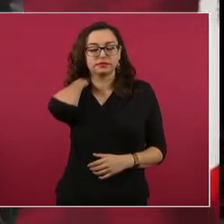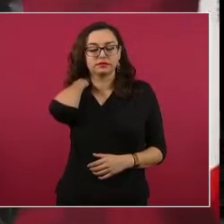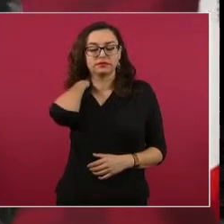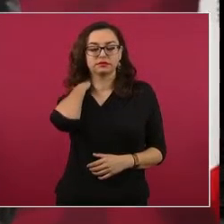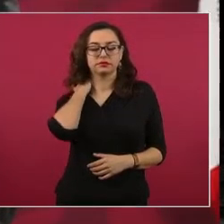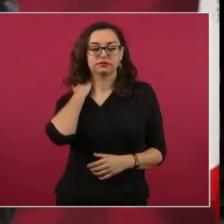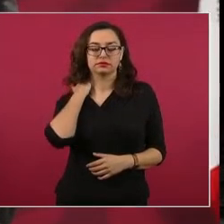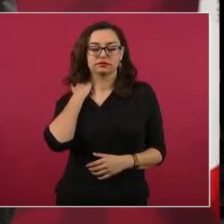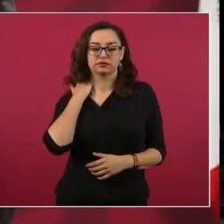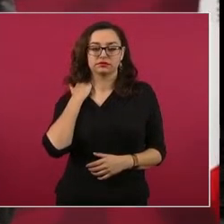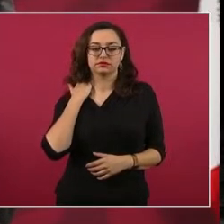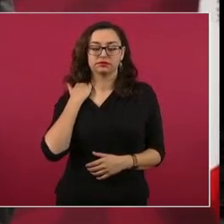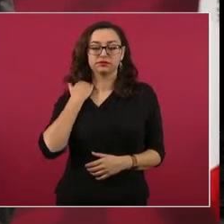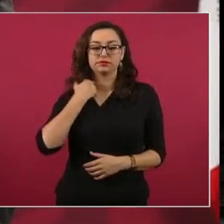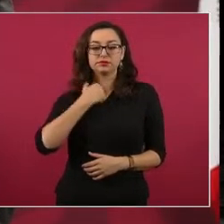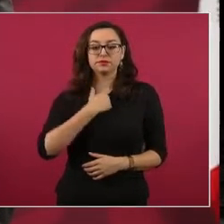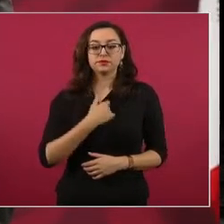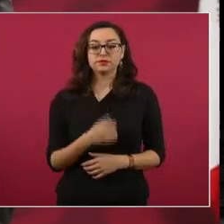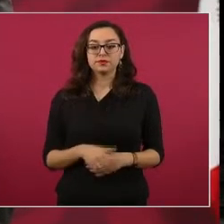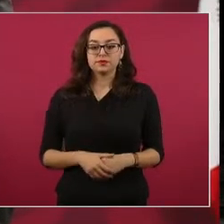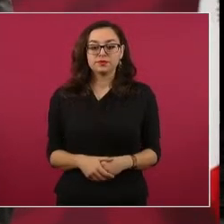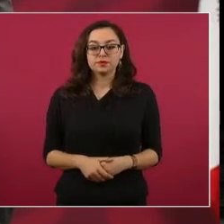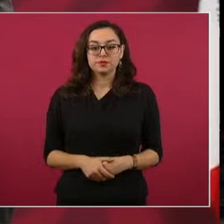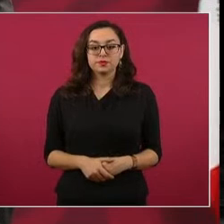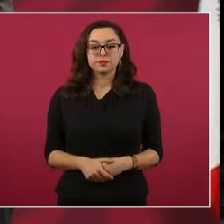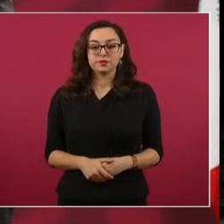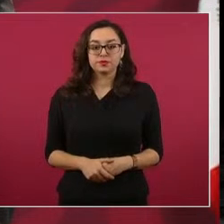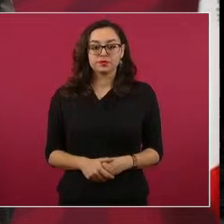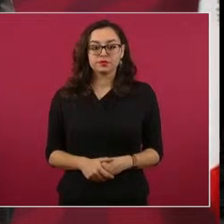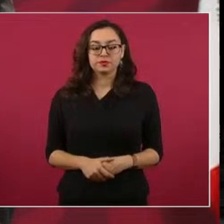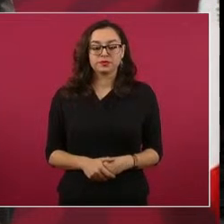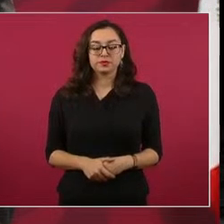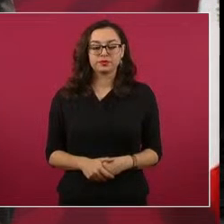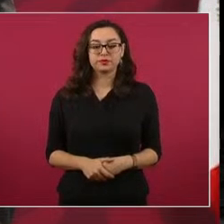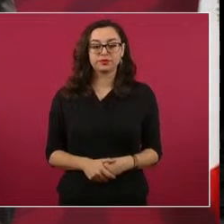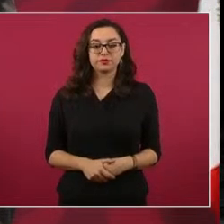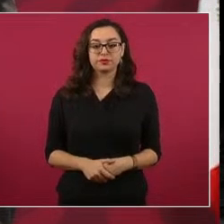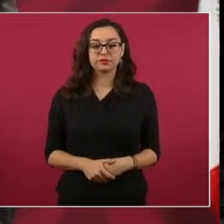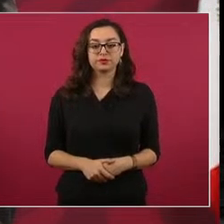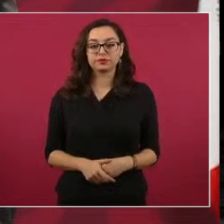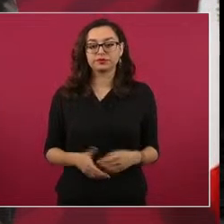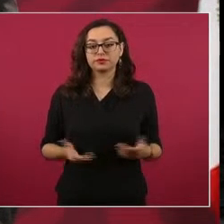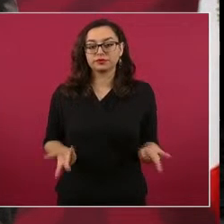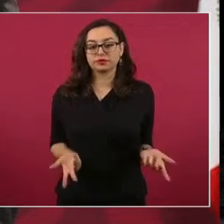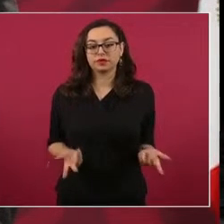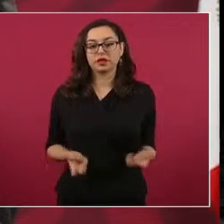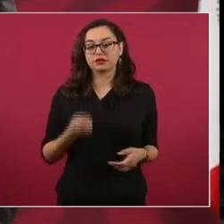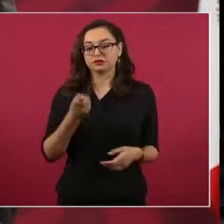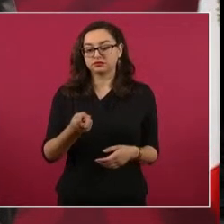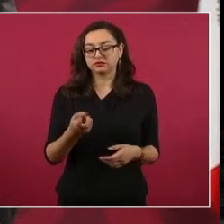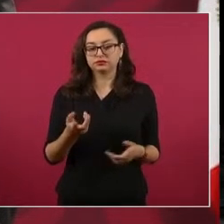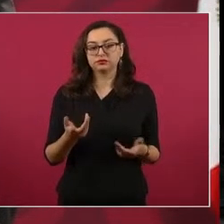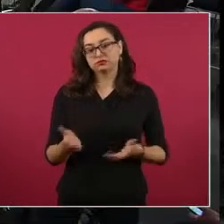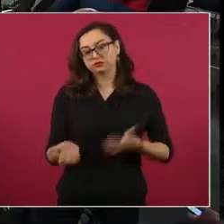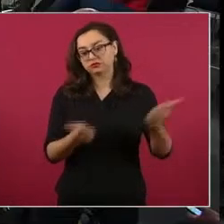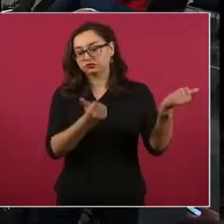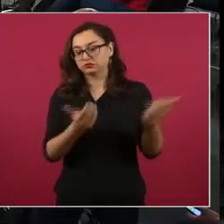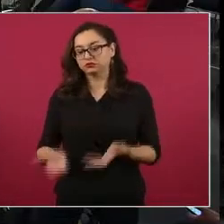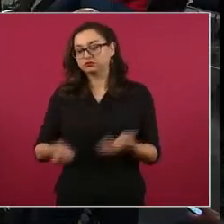este tipo de maíz e y nosotros queremos evitar